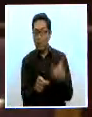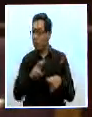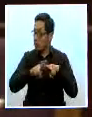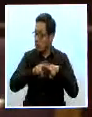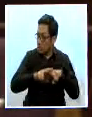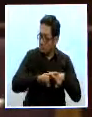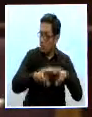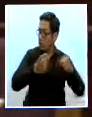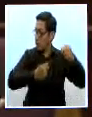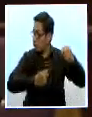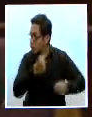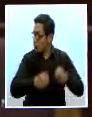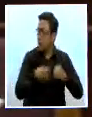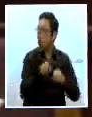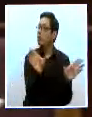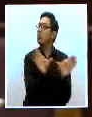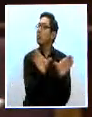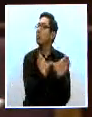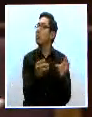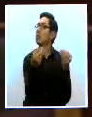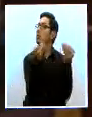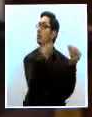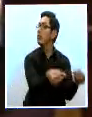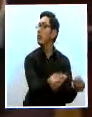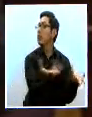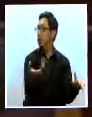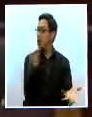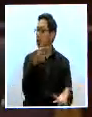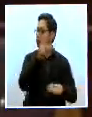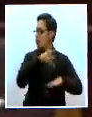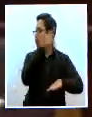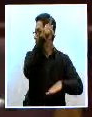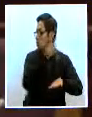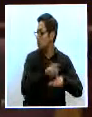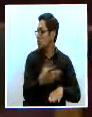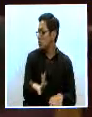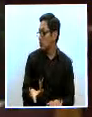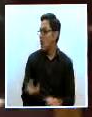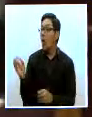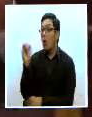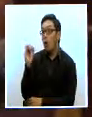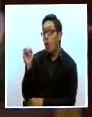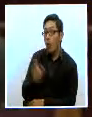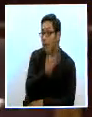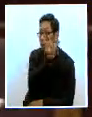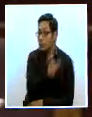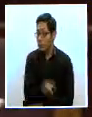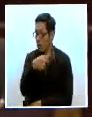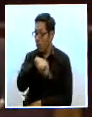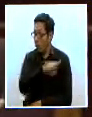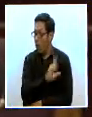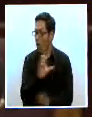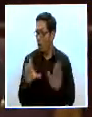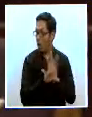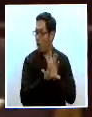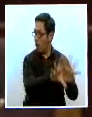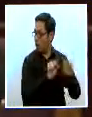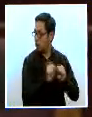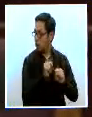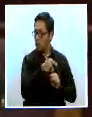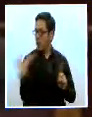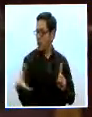algún compañero se someta al tema de algún secuestro después no pueda trabajar en ninguna empresa Pero para mejorar ahora que aquí